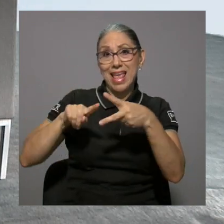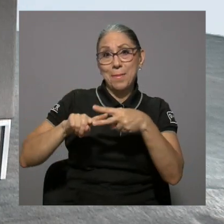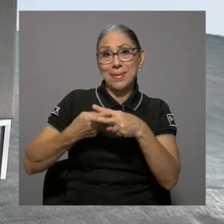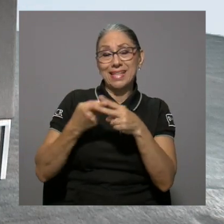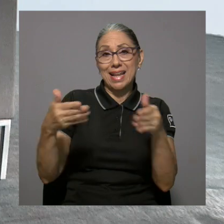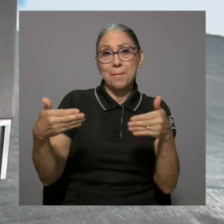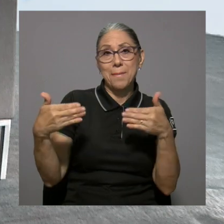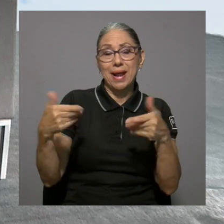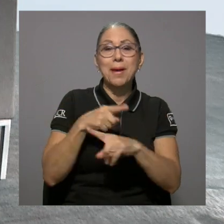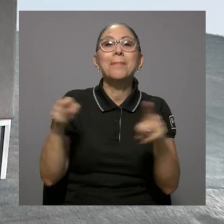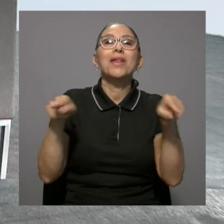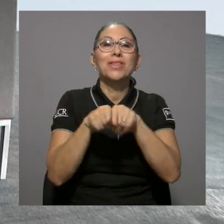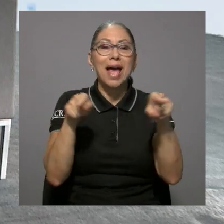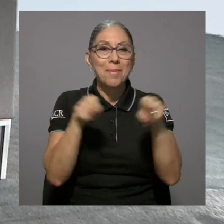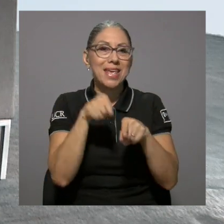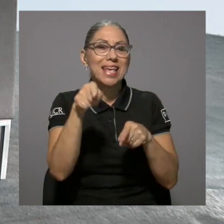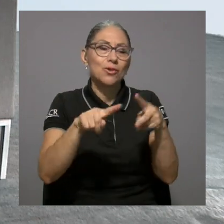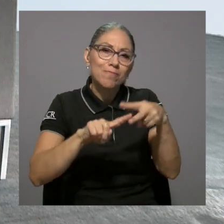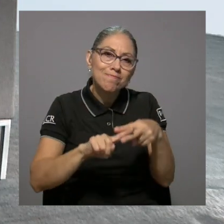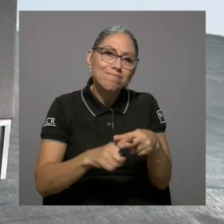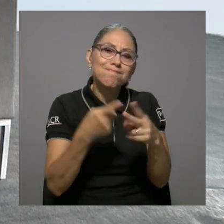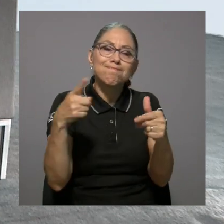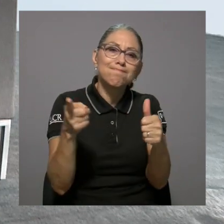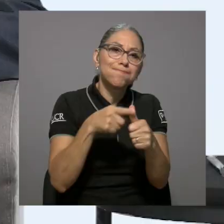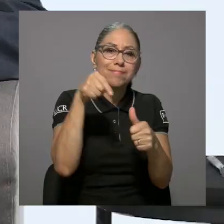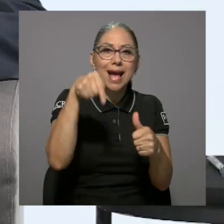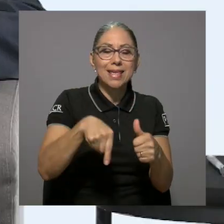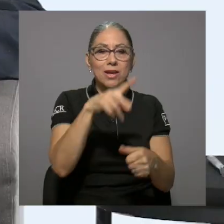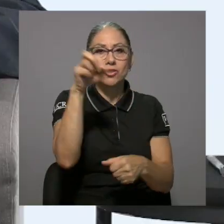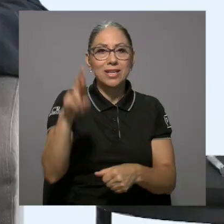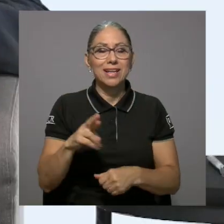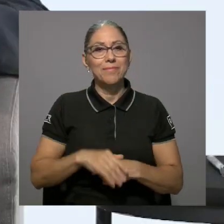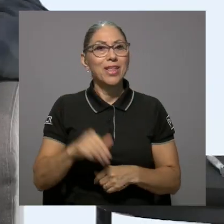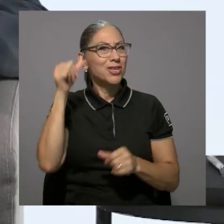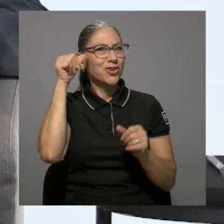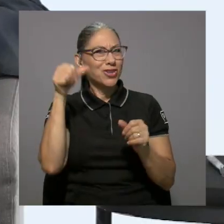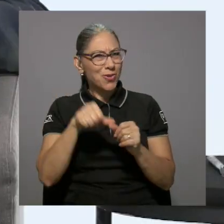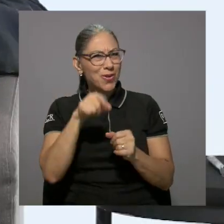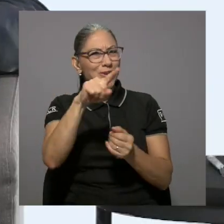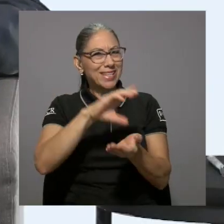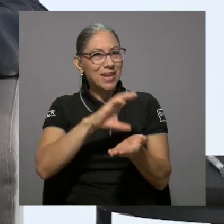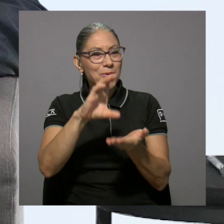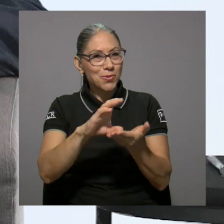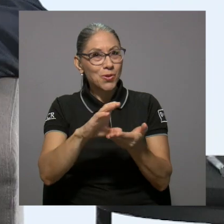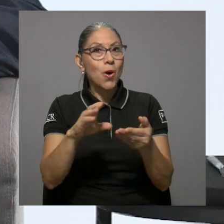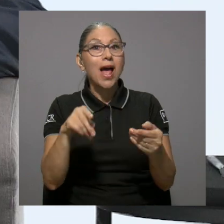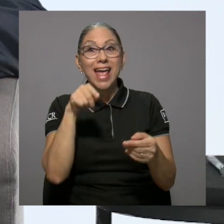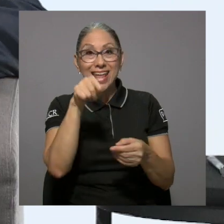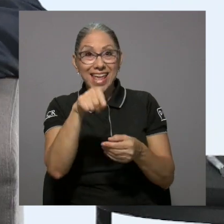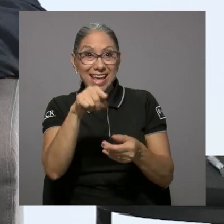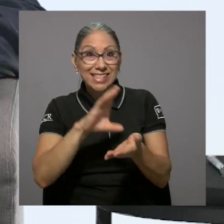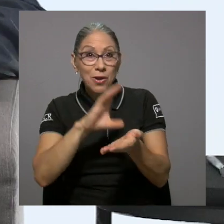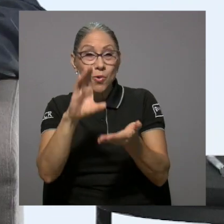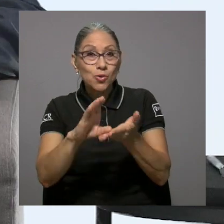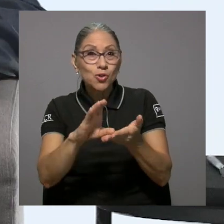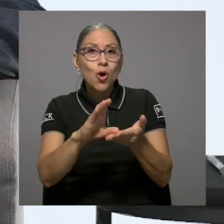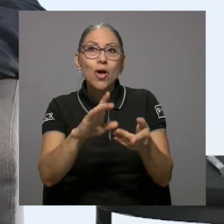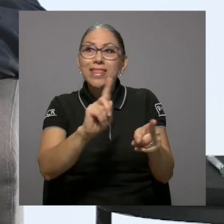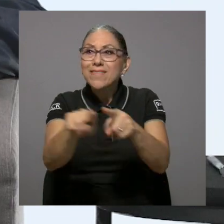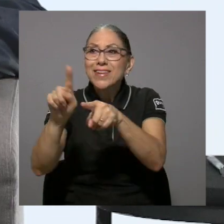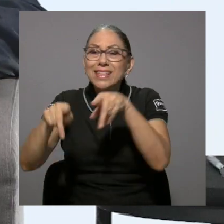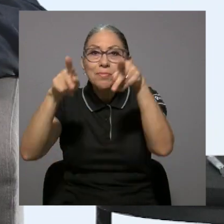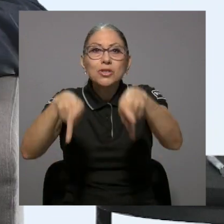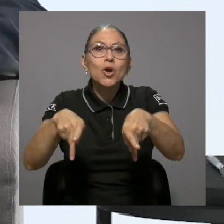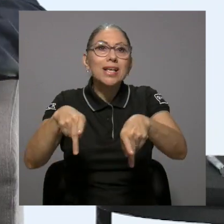es algo que comenzó aquí en Costa Rica. Recuerdo ese curso que además de arquitectas, personas con formación en